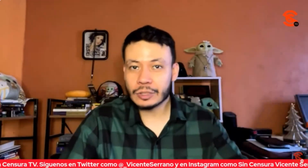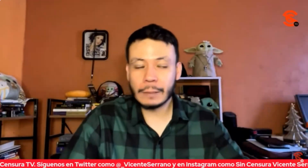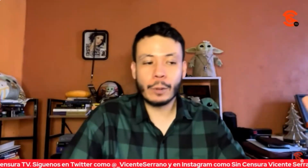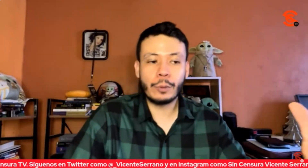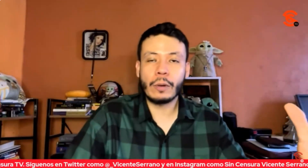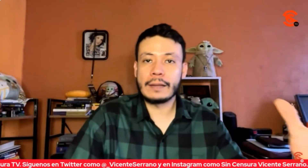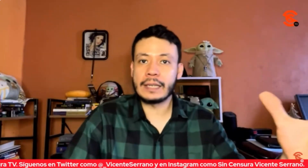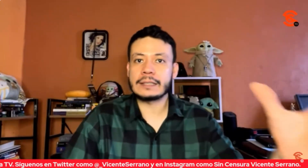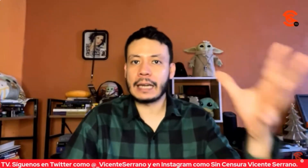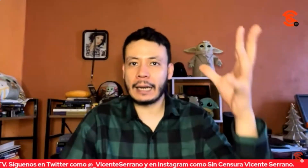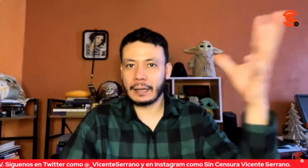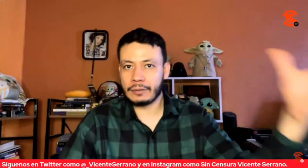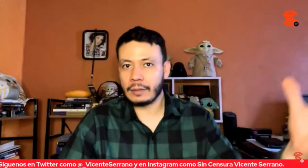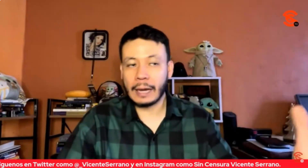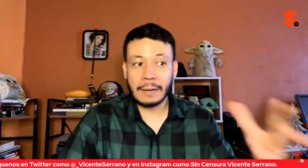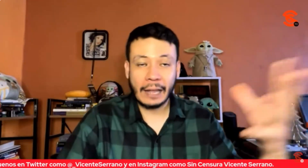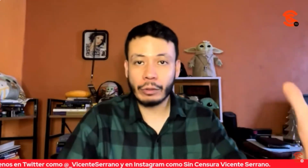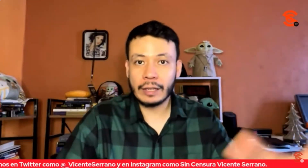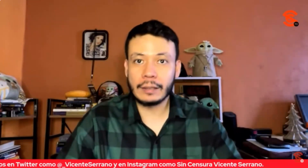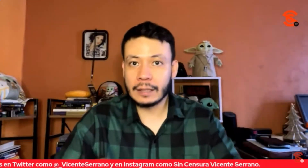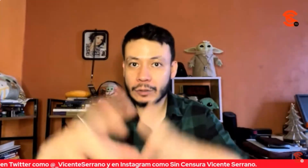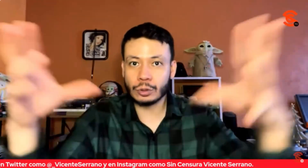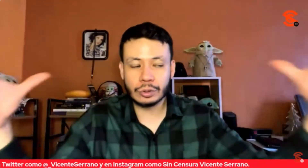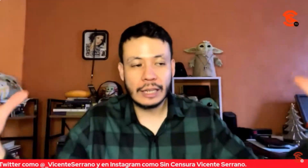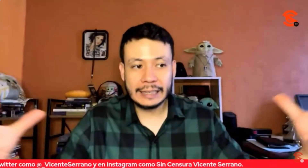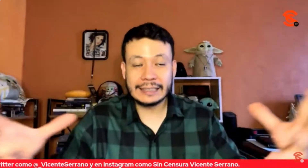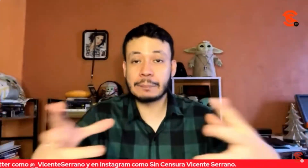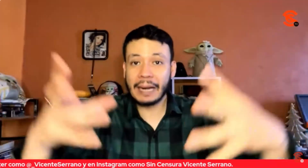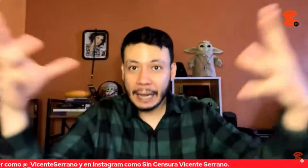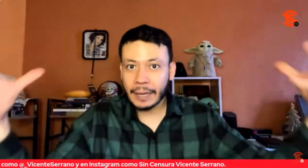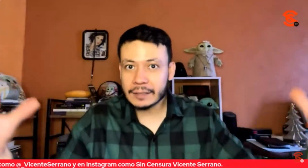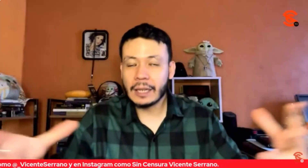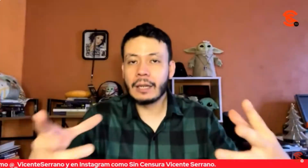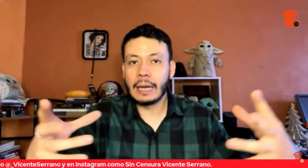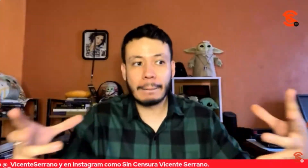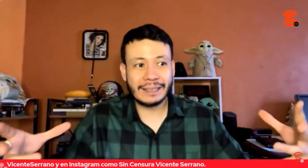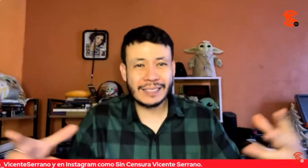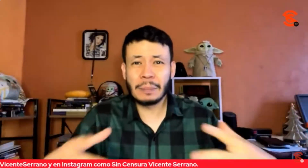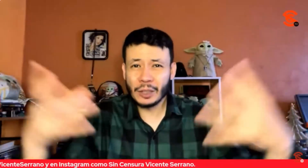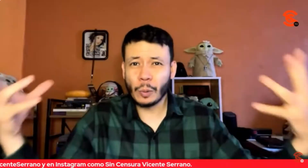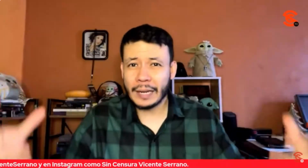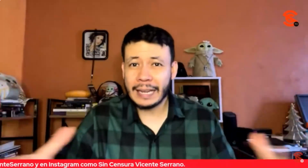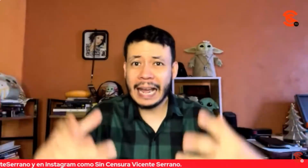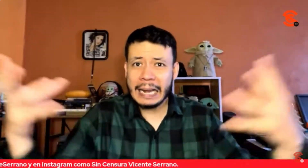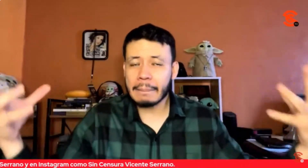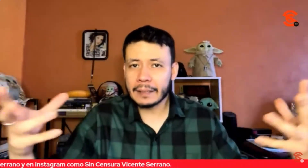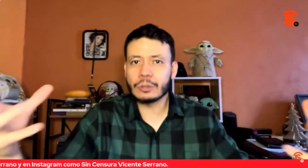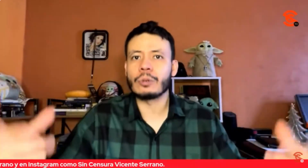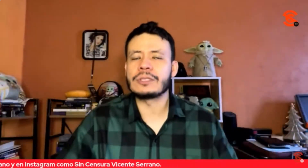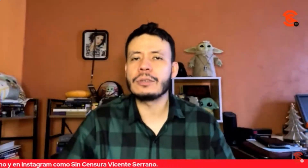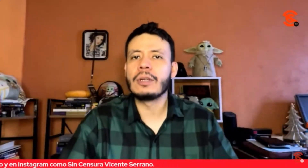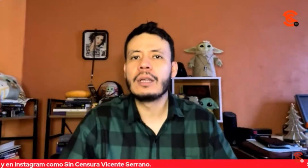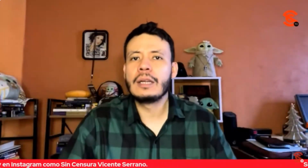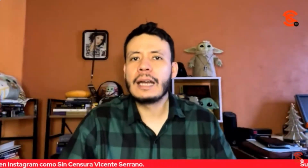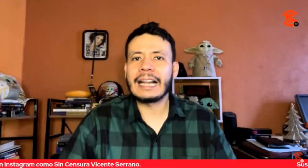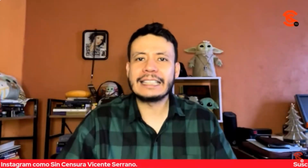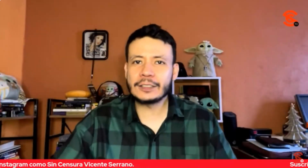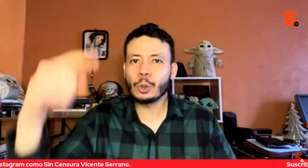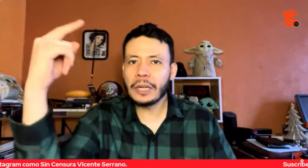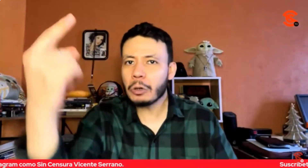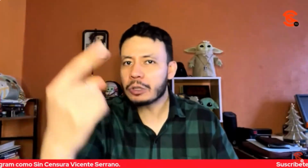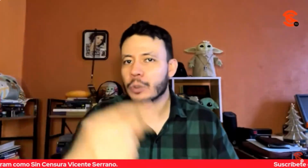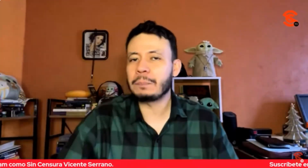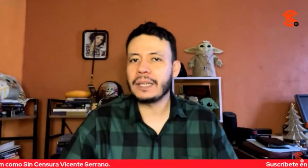en términos que el propio Andrés ha hablado de estas palabras de la parte espiritual, del alma y de todo esto,